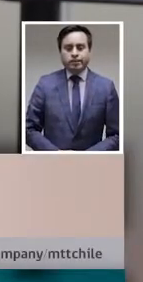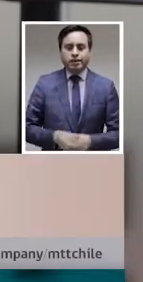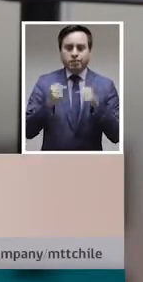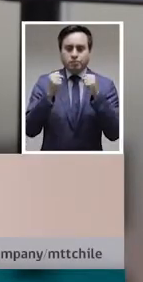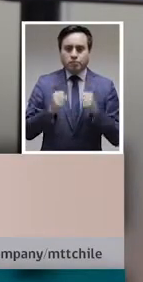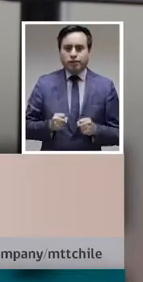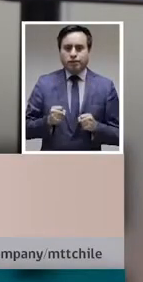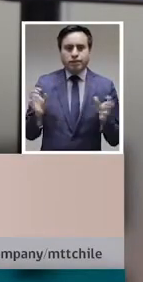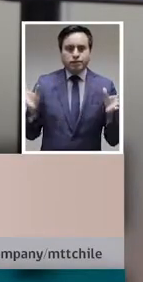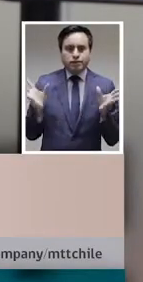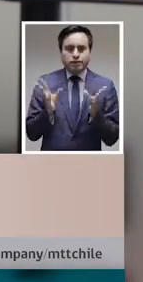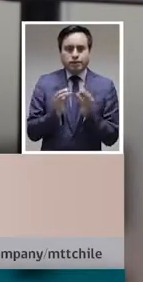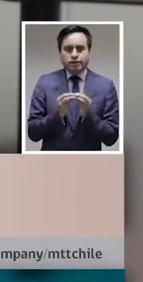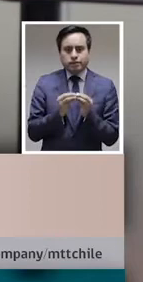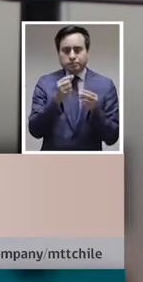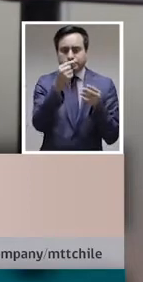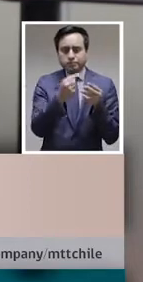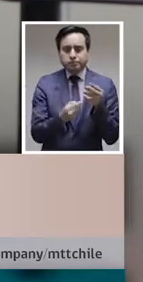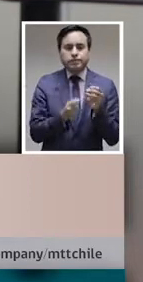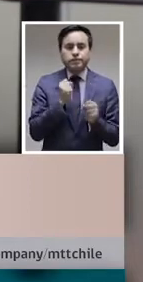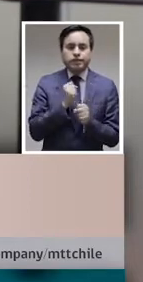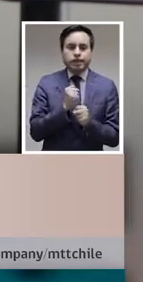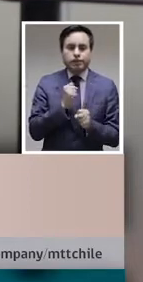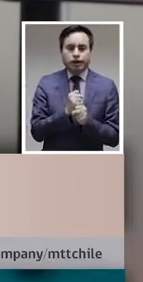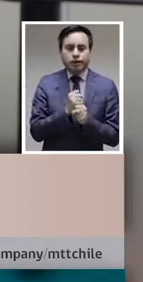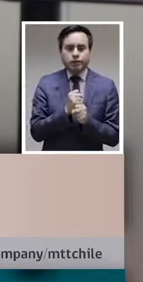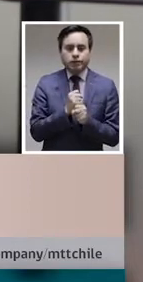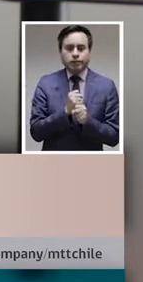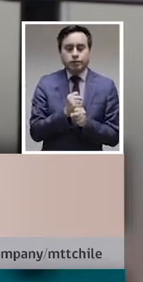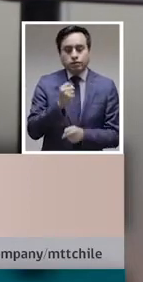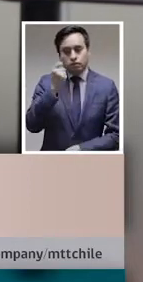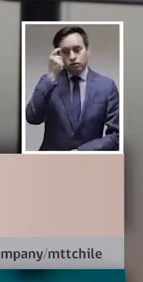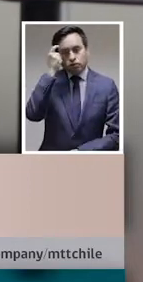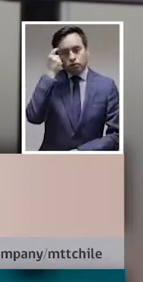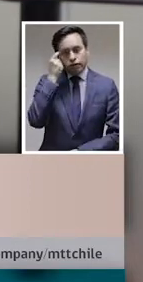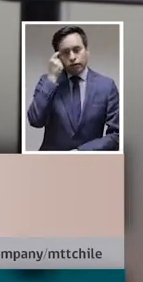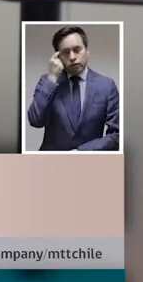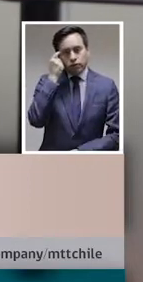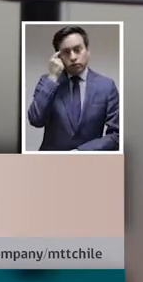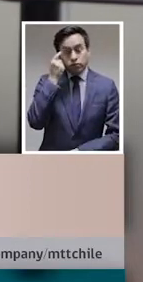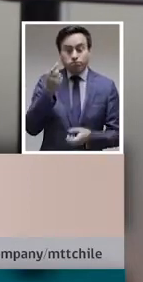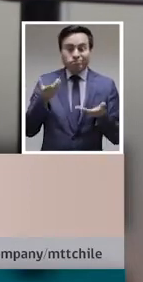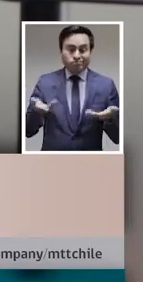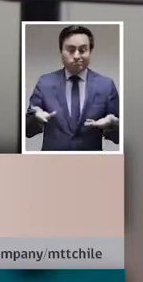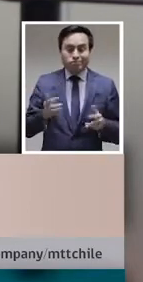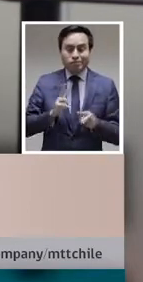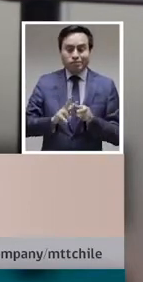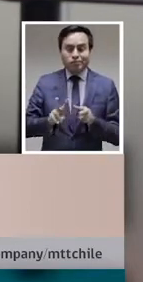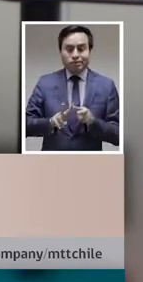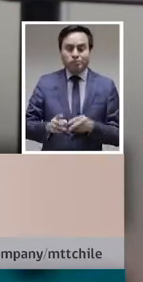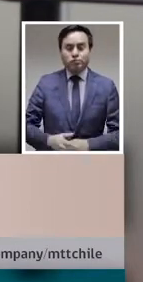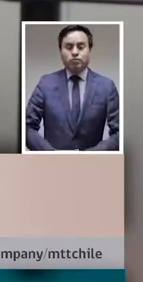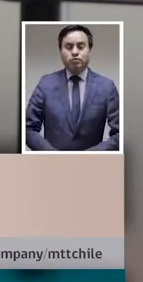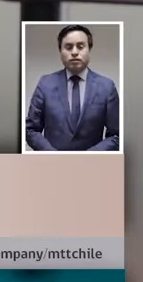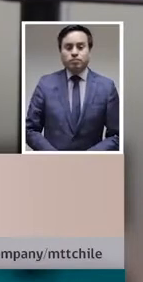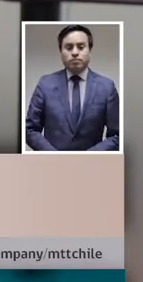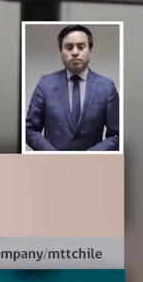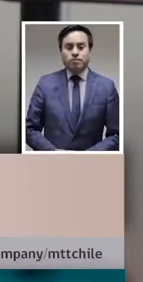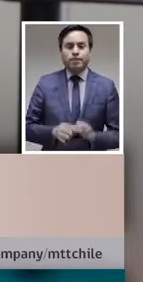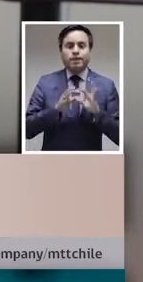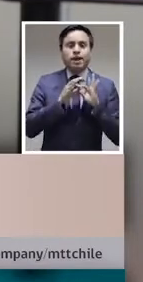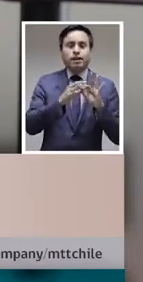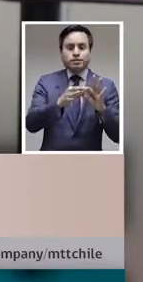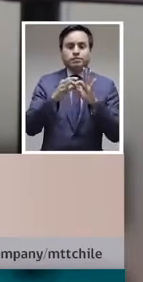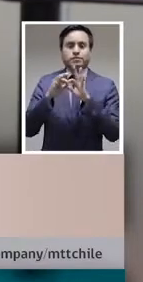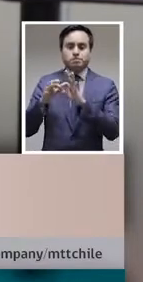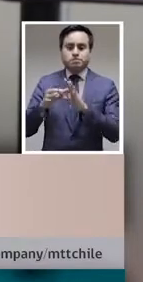Para poder sintetizar el trabajo, creo que lo que corresponde es